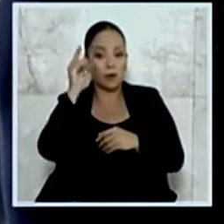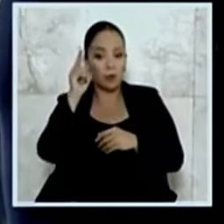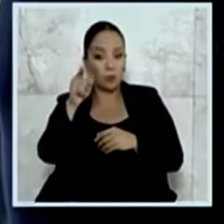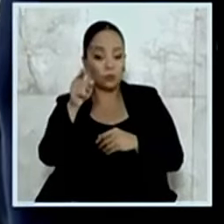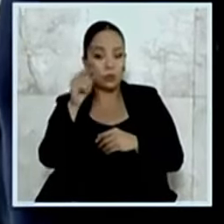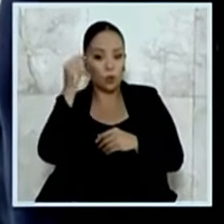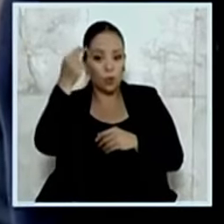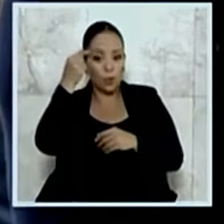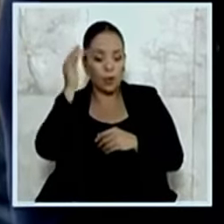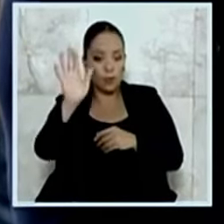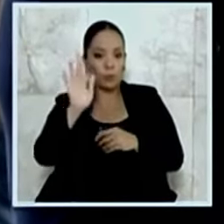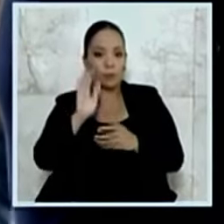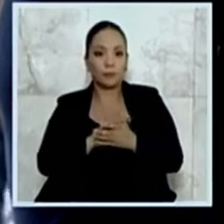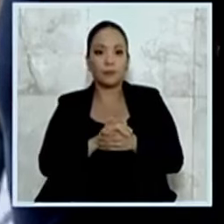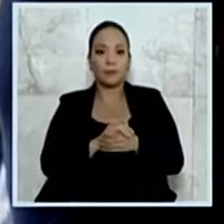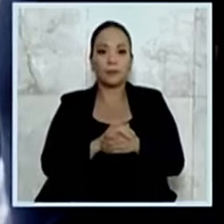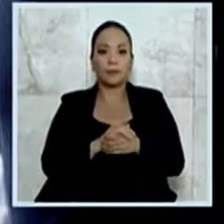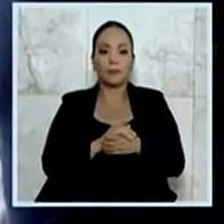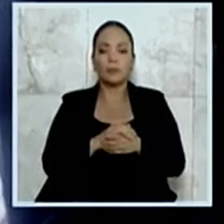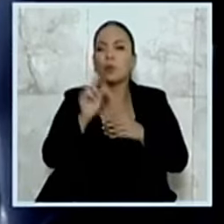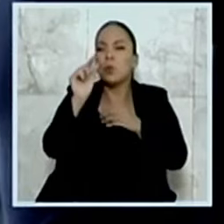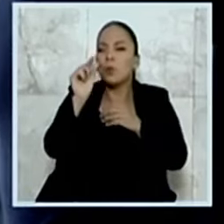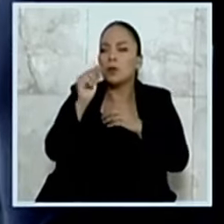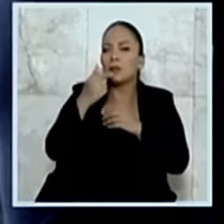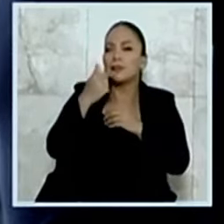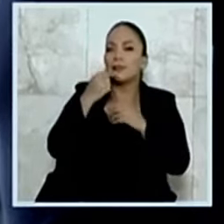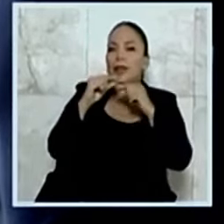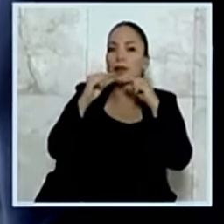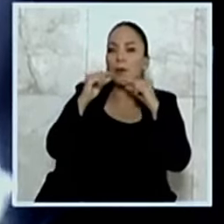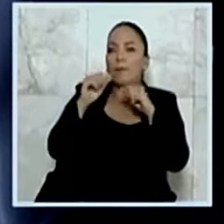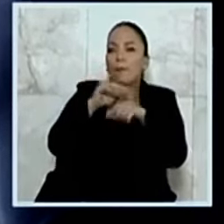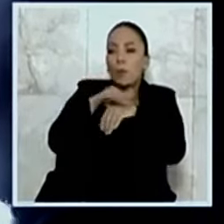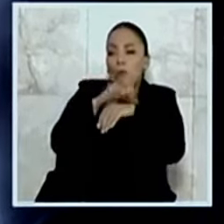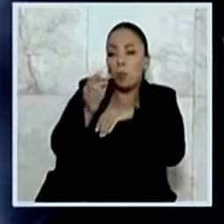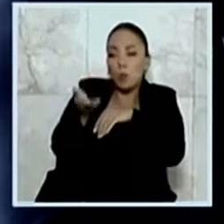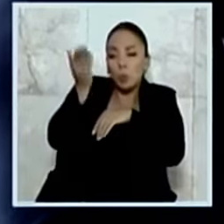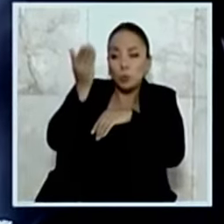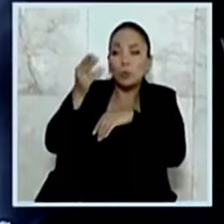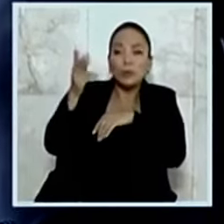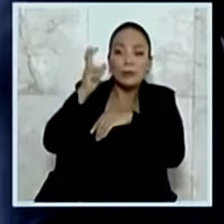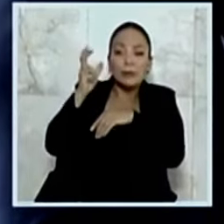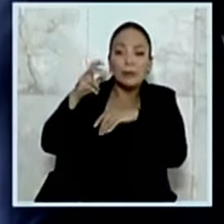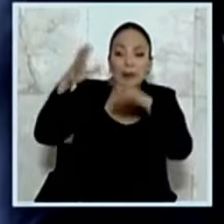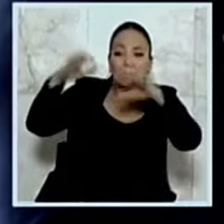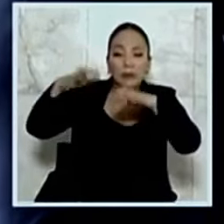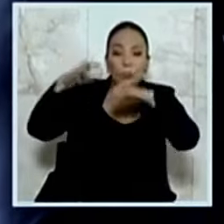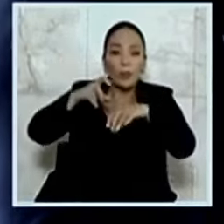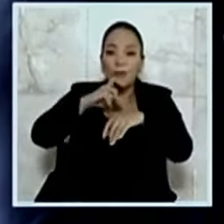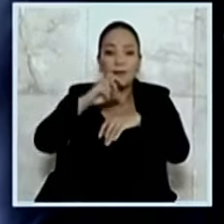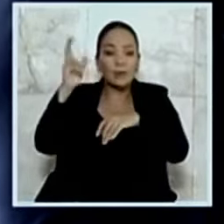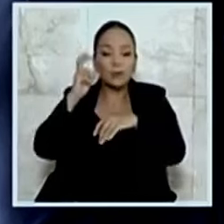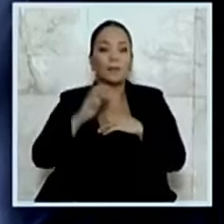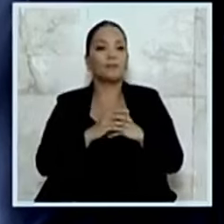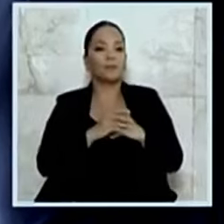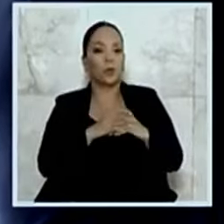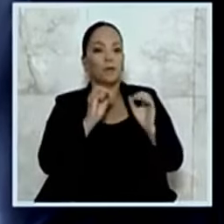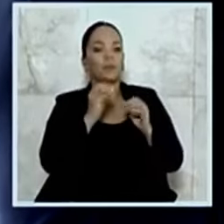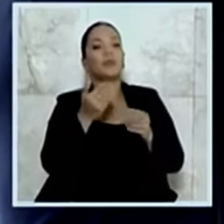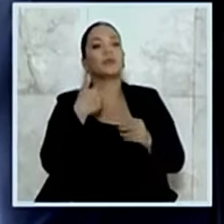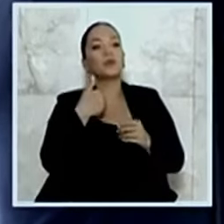y Efecto. Buenas tardes, señor presidente, y a todos los presentes. Señor presidente, quería saber si tiene en mente de parte del